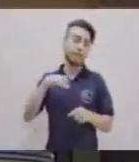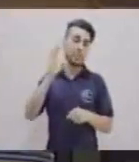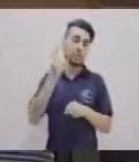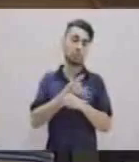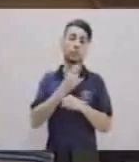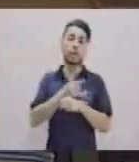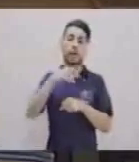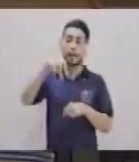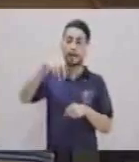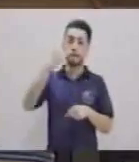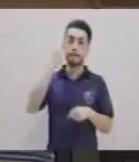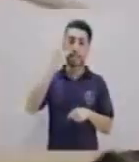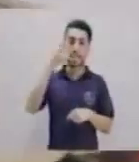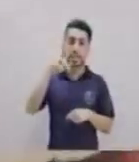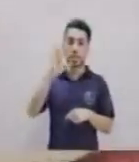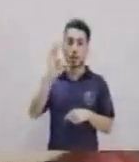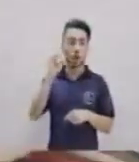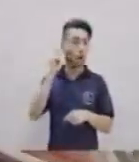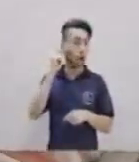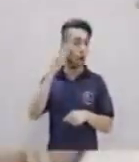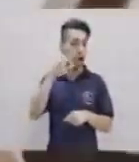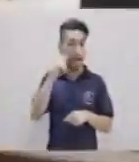¿verdad? Este pirógrafo